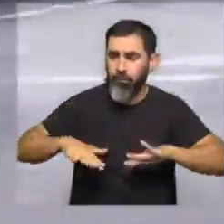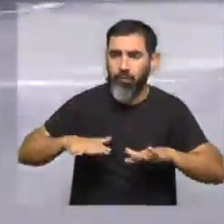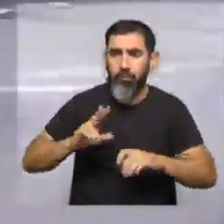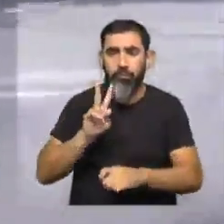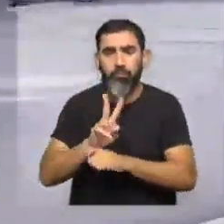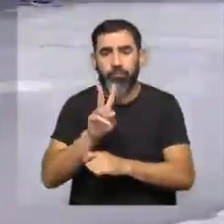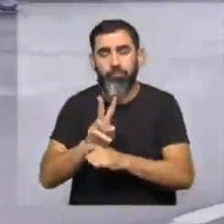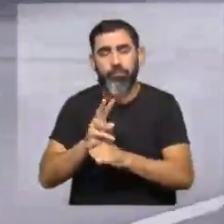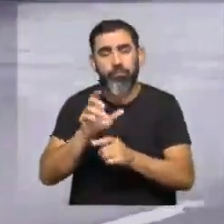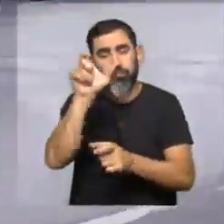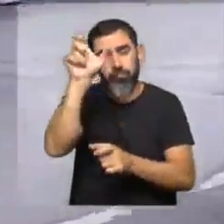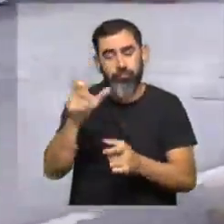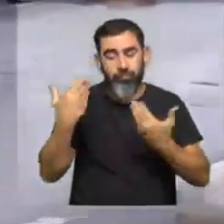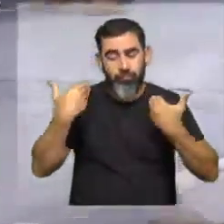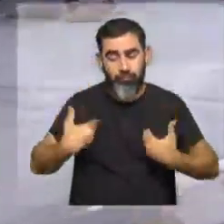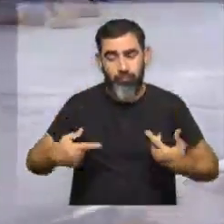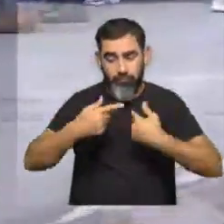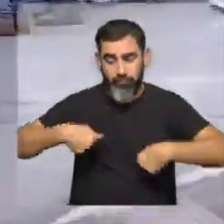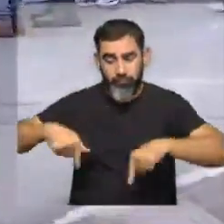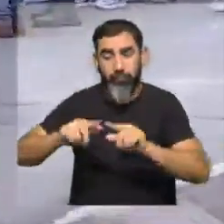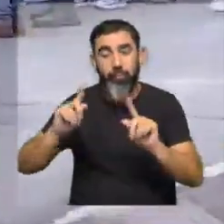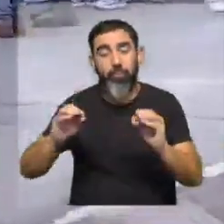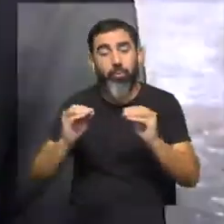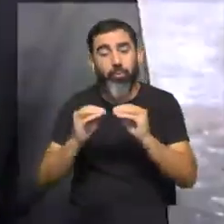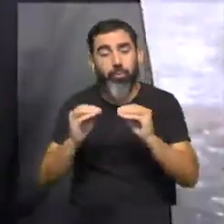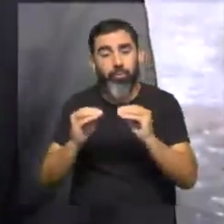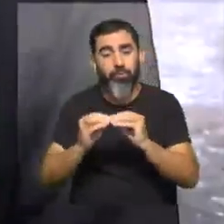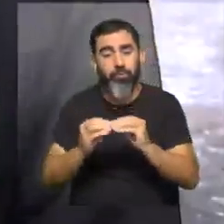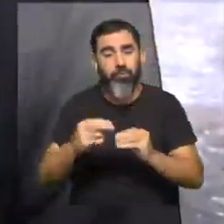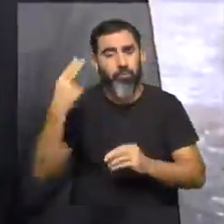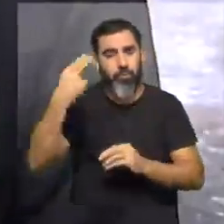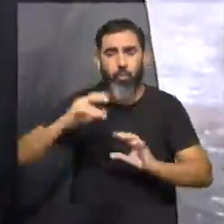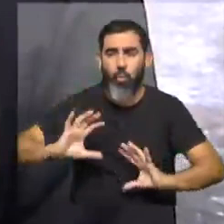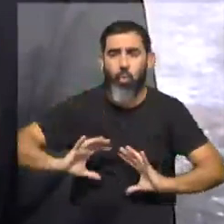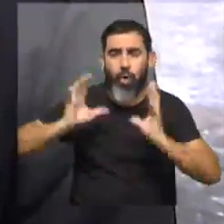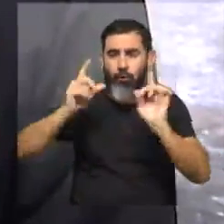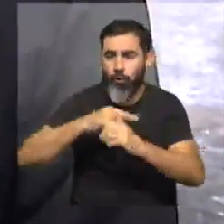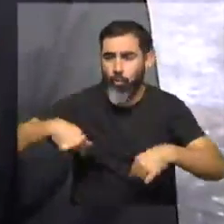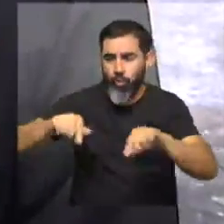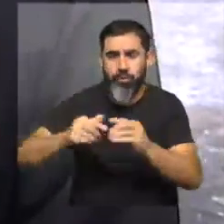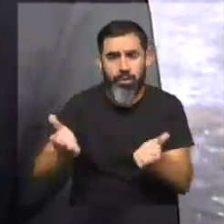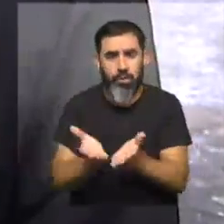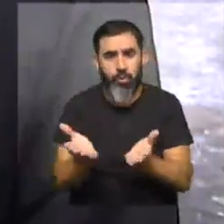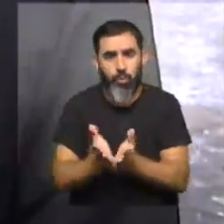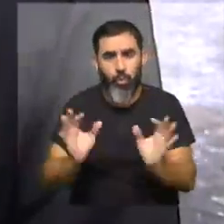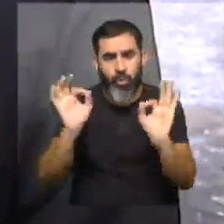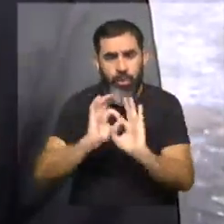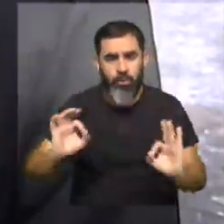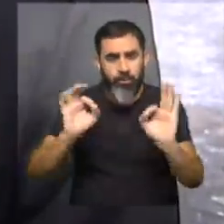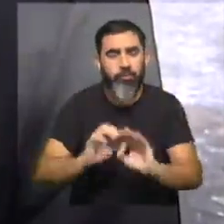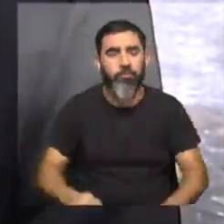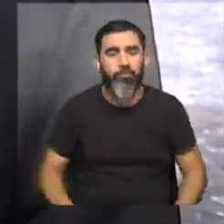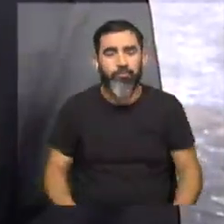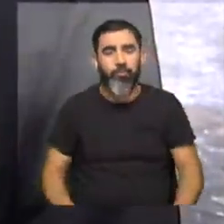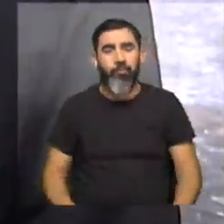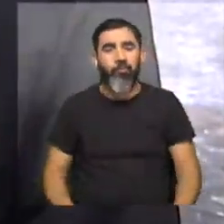salvaguardando sobre todo la integridad física nuestra y de nuestros compañeros, y que nunca la violencia para ninguna persona que forme parte del